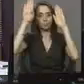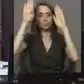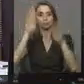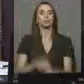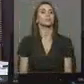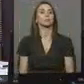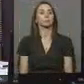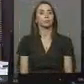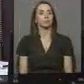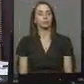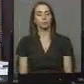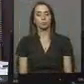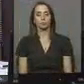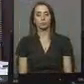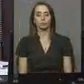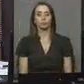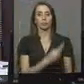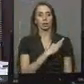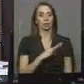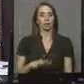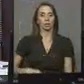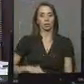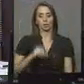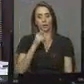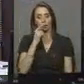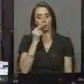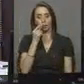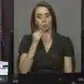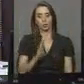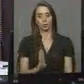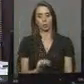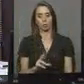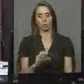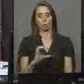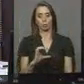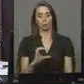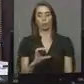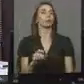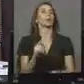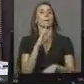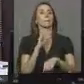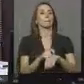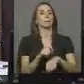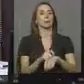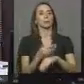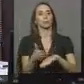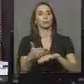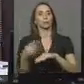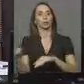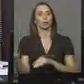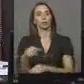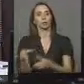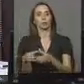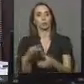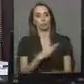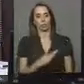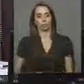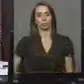A continuación tiene la palabra el diputado Boric, hasta por los minutos que le quedan a su bancada.